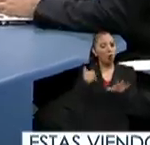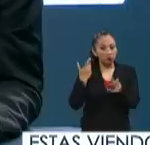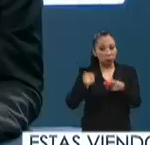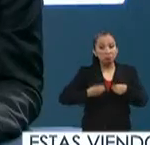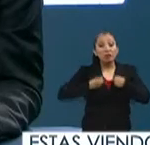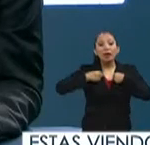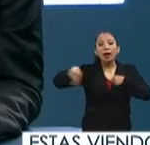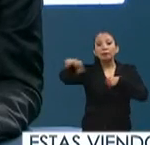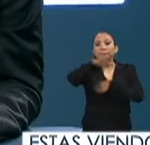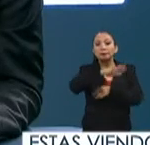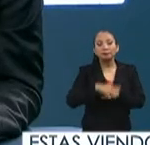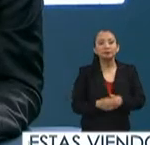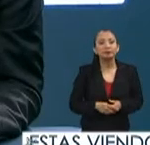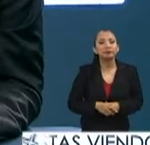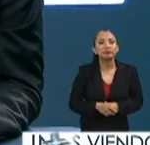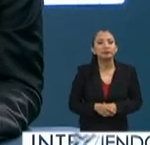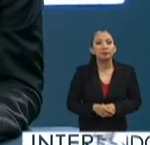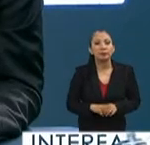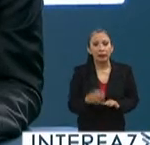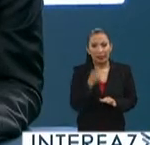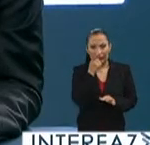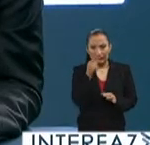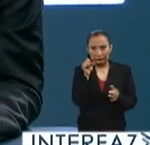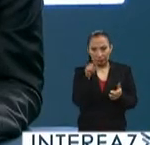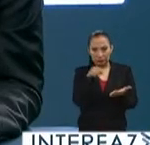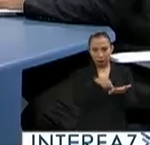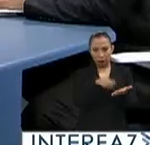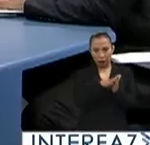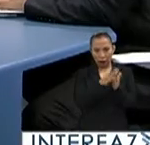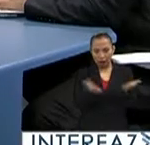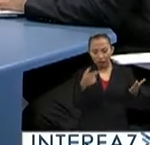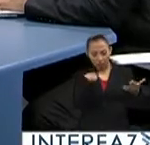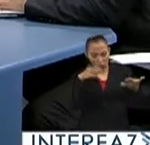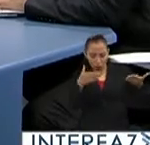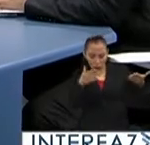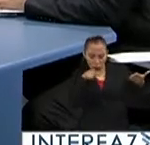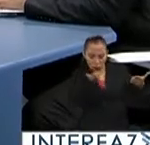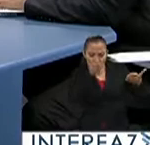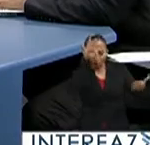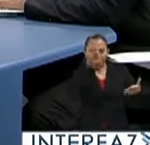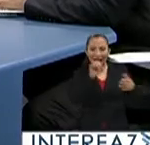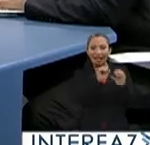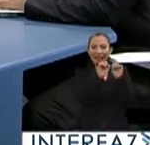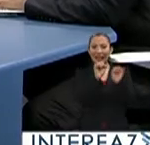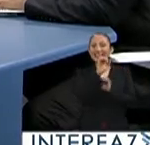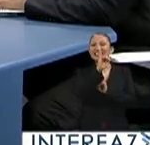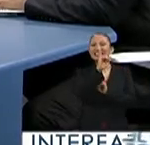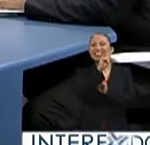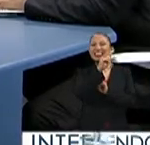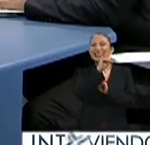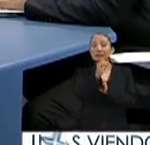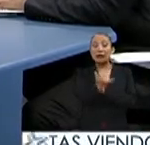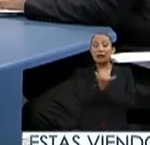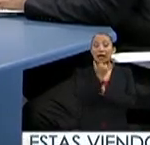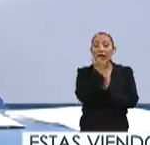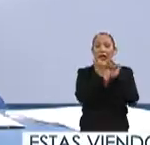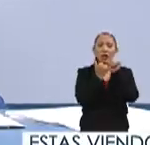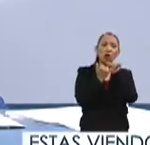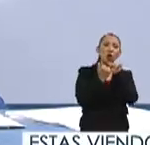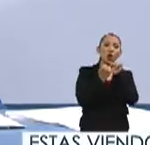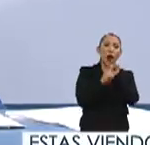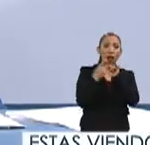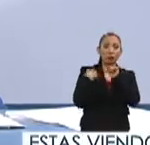nosotros. Claro. Comenta aquí en el libro, en la parte de la síntesis, que el error incluso es